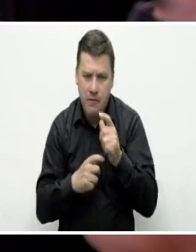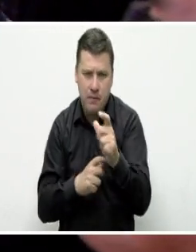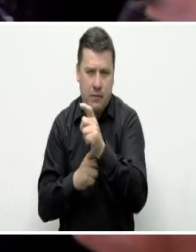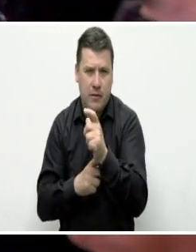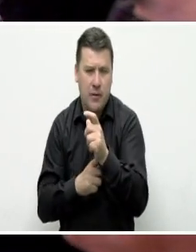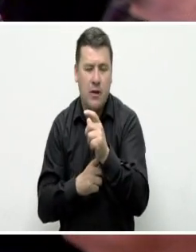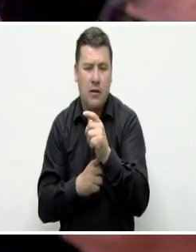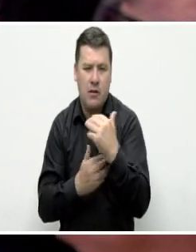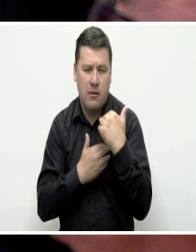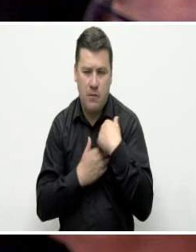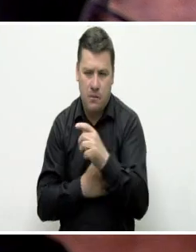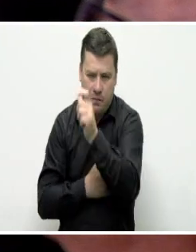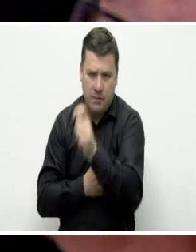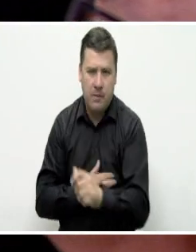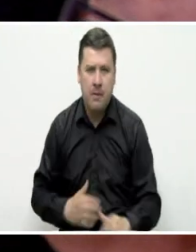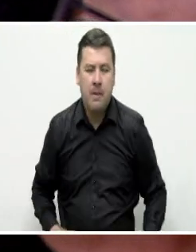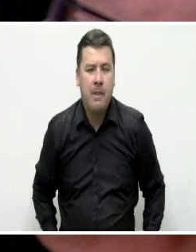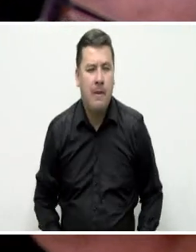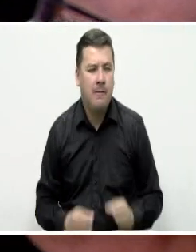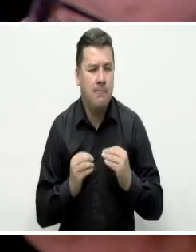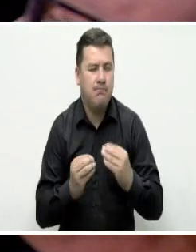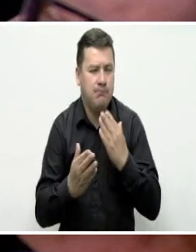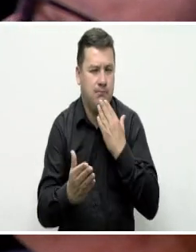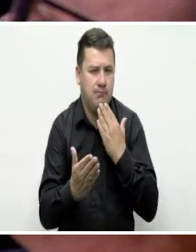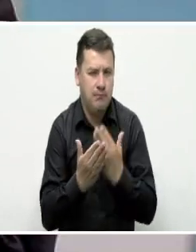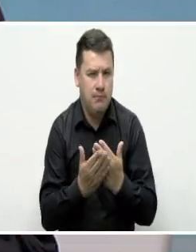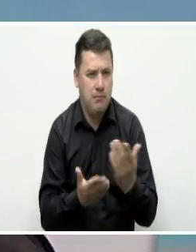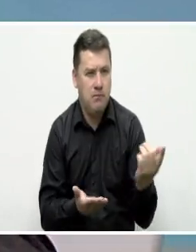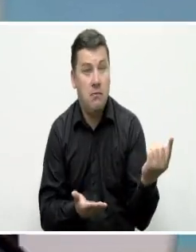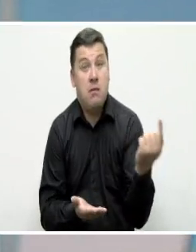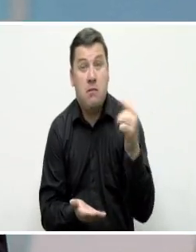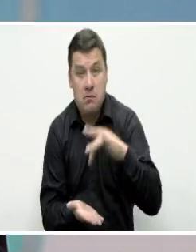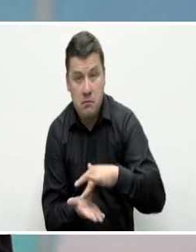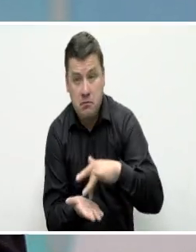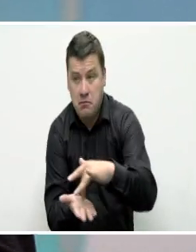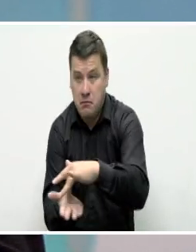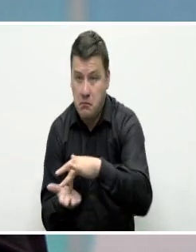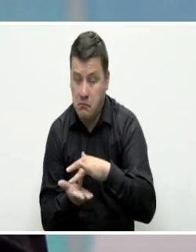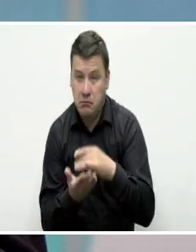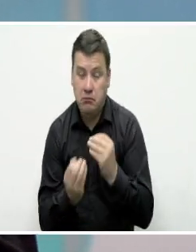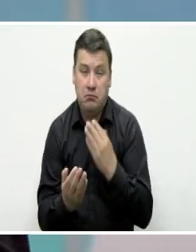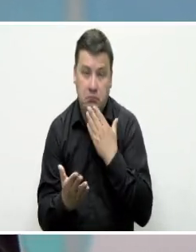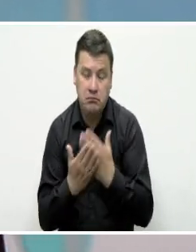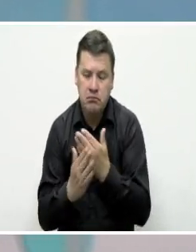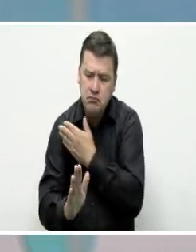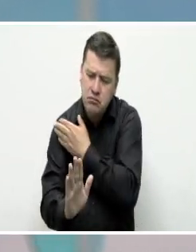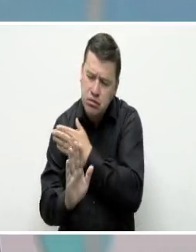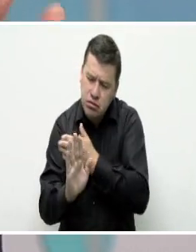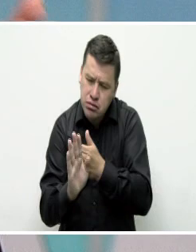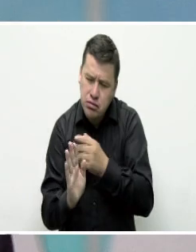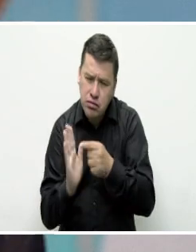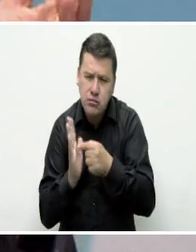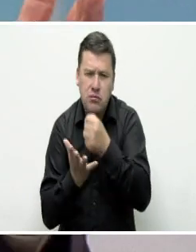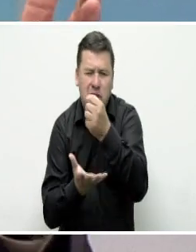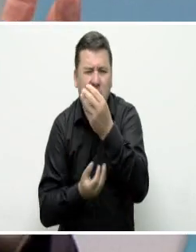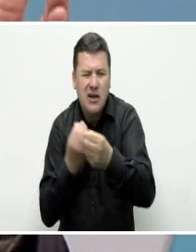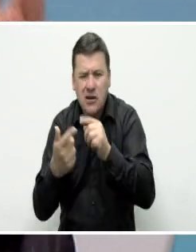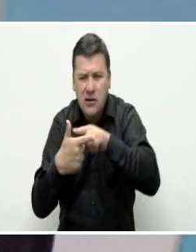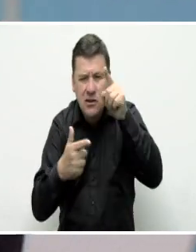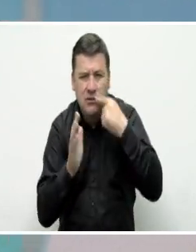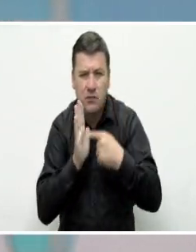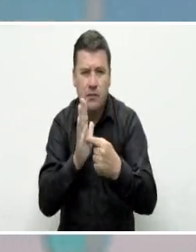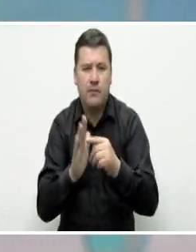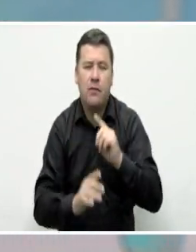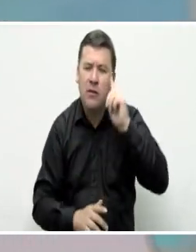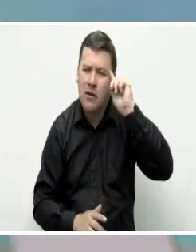General de la Nación. Muchas gracias por haber venido a esta rendición de cuentas y para recordarles a todos